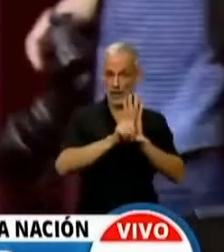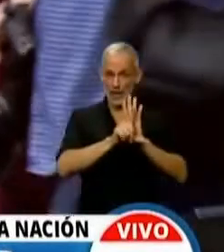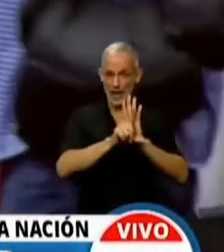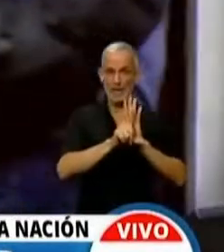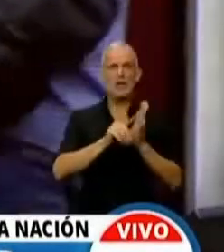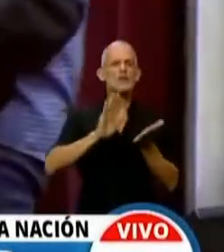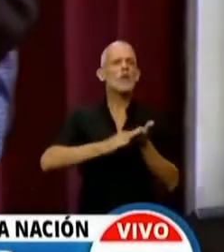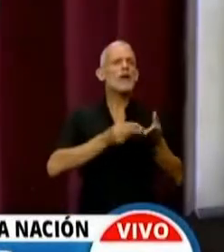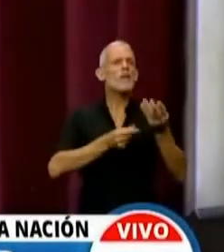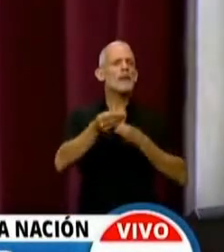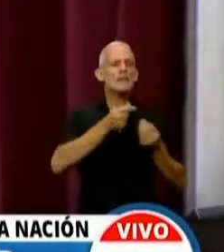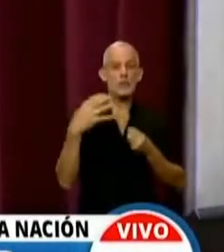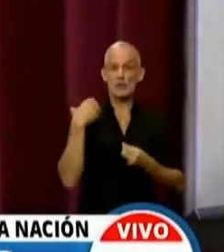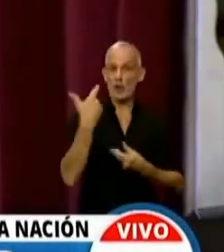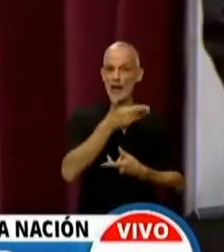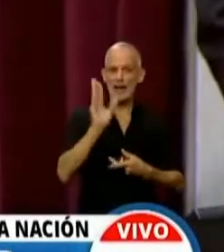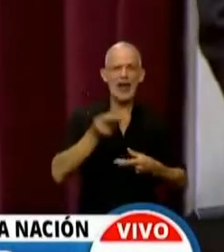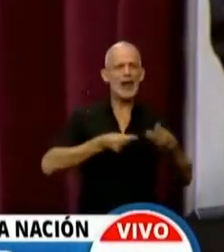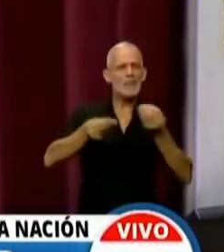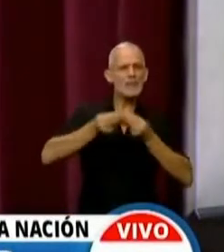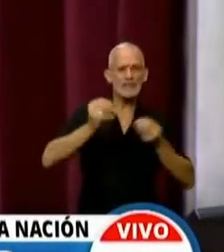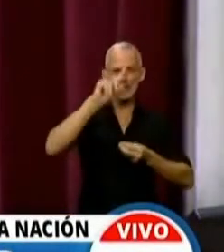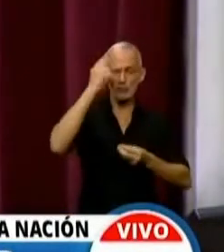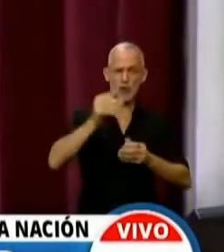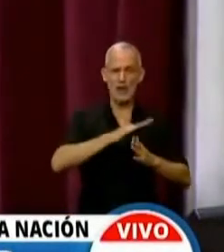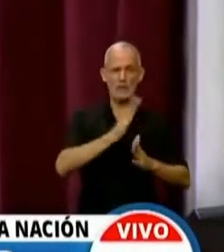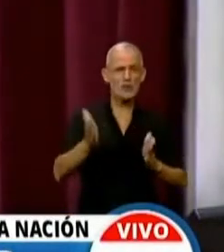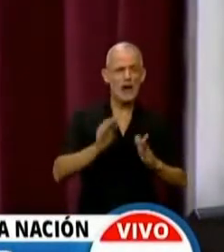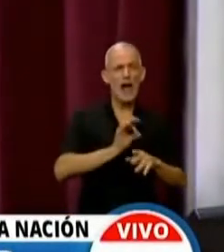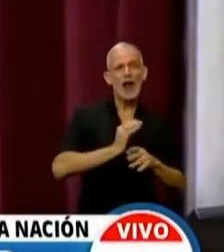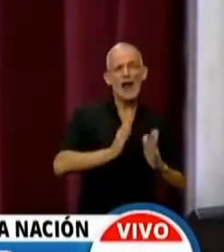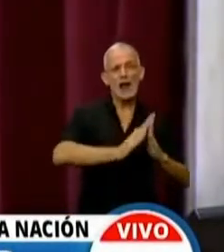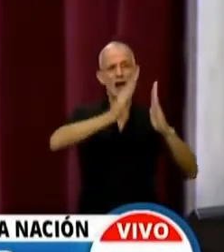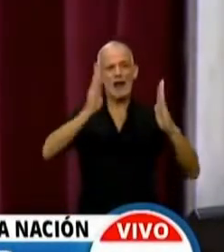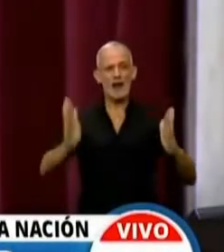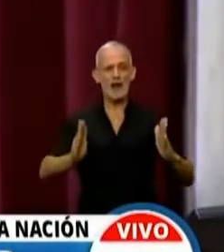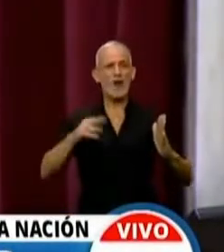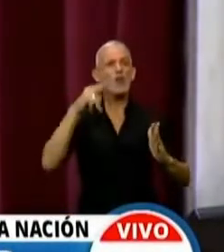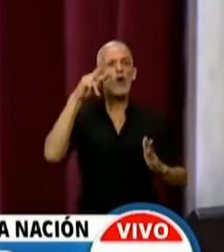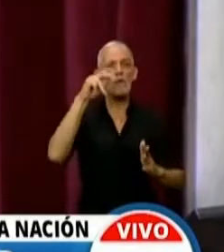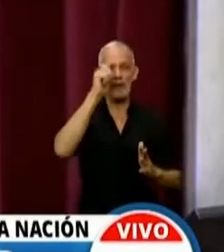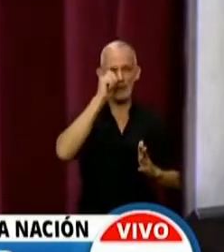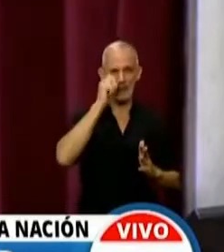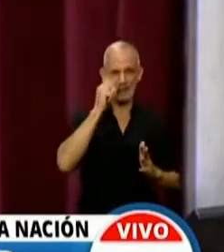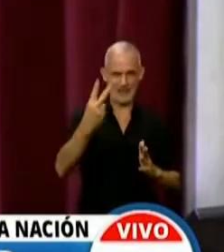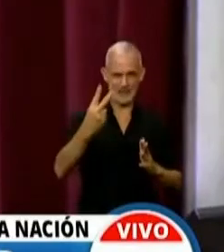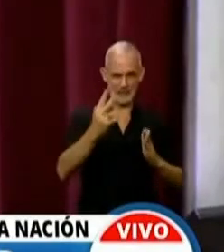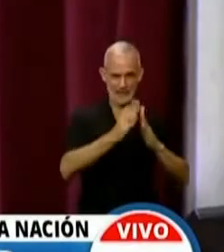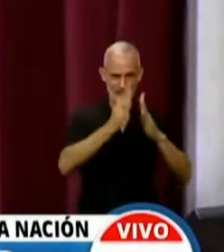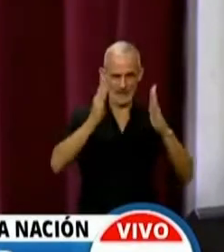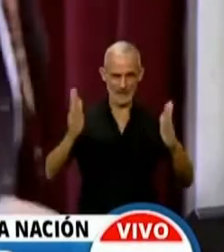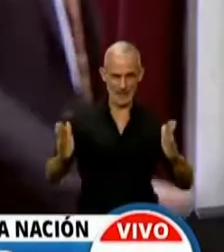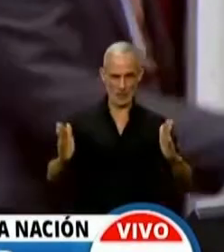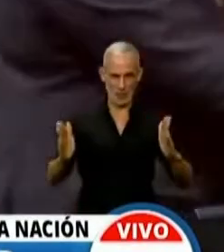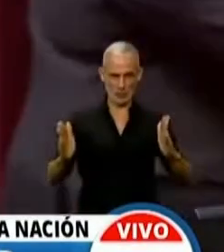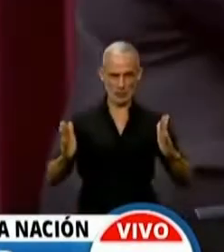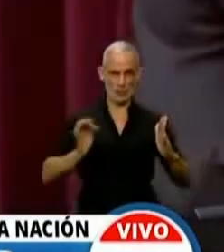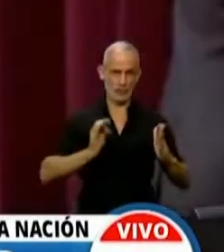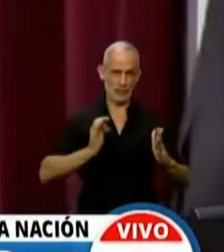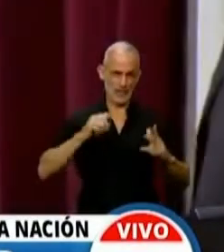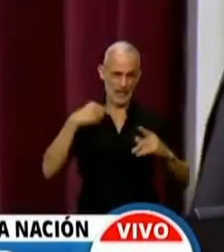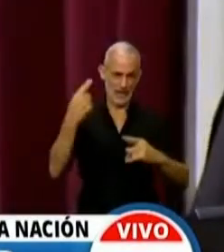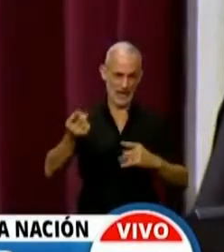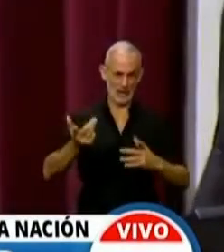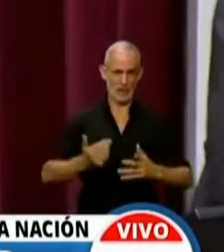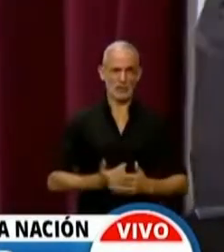le va a resultar muy difícil al gobierno poder imponer proyectos que considera críticos, ¿no? Como claro. Reforma de la justicia, sí, o modificación de la